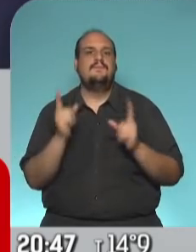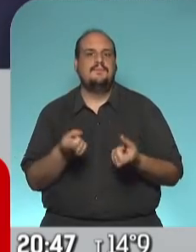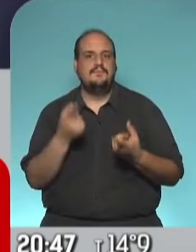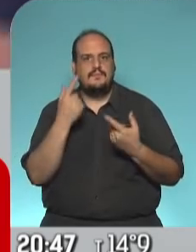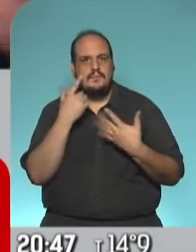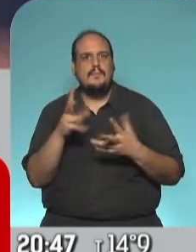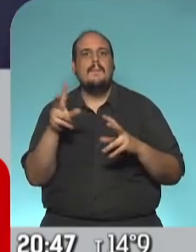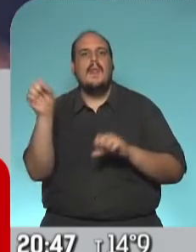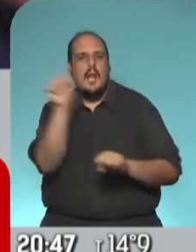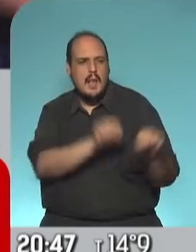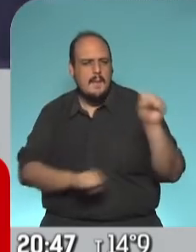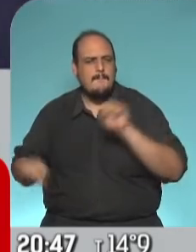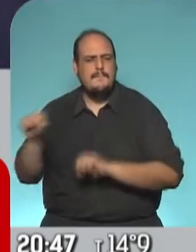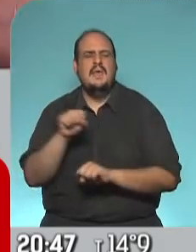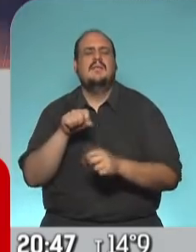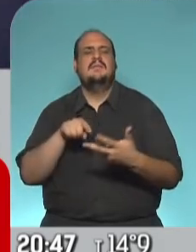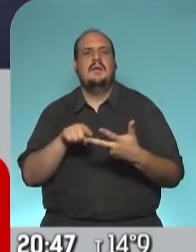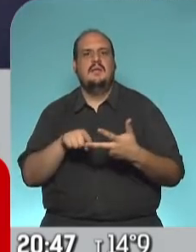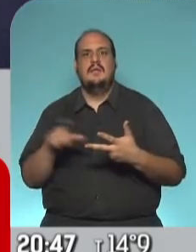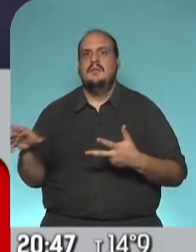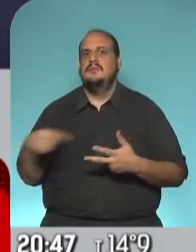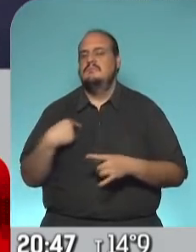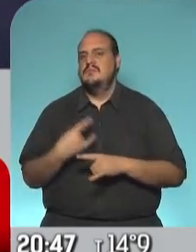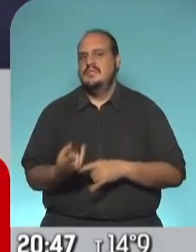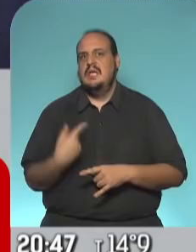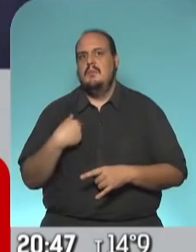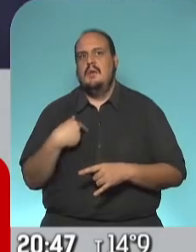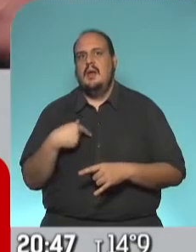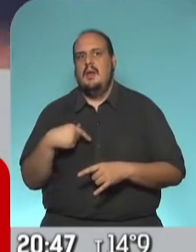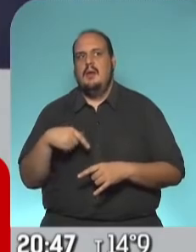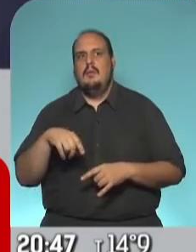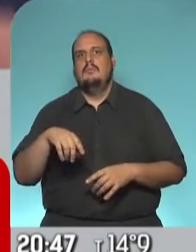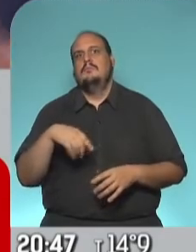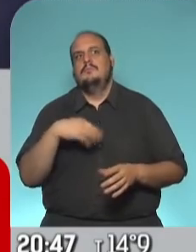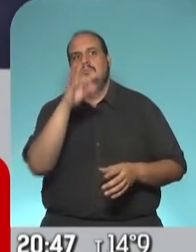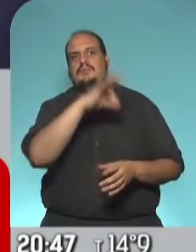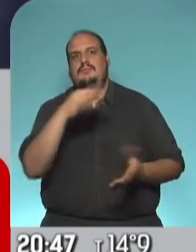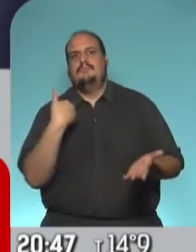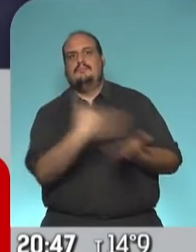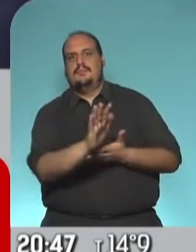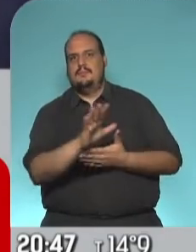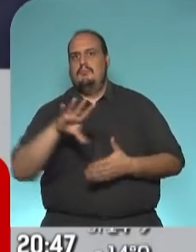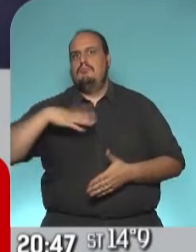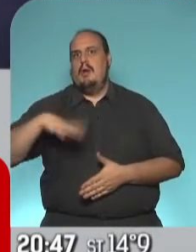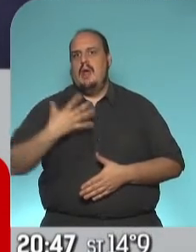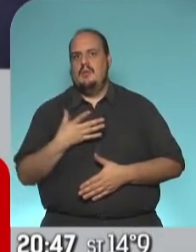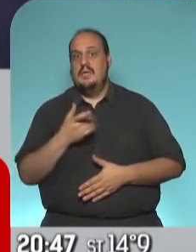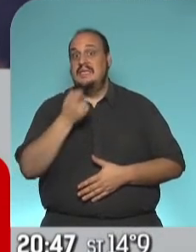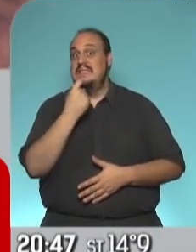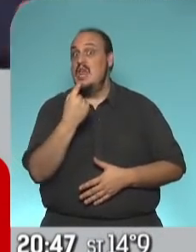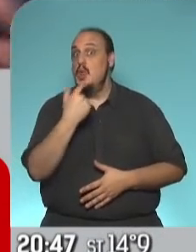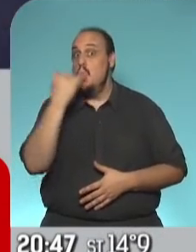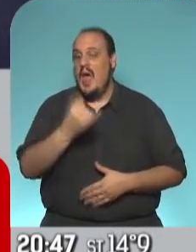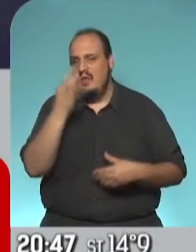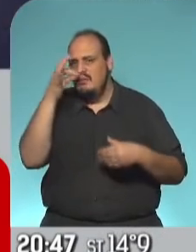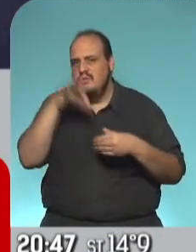con la higiene tratar de fortalecer permanentemente la actividad preventiva. Si hay síntomas, consultar. El hisopado está a